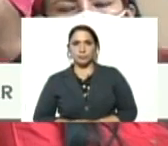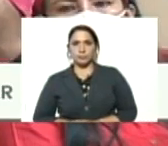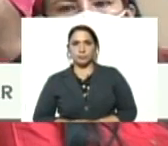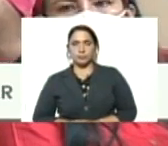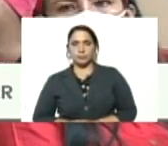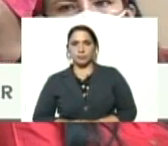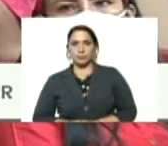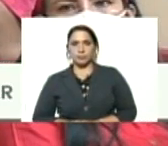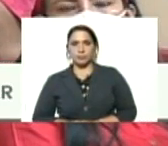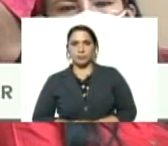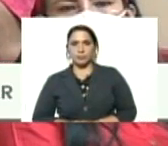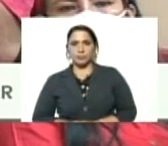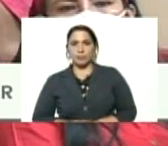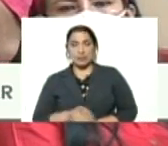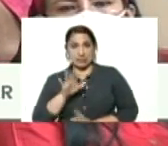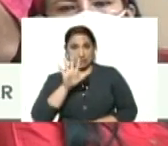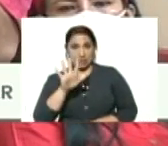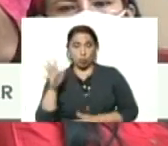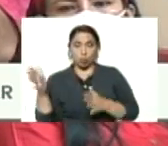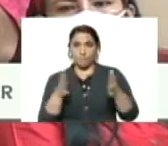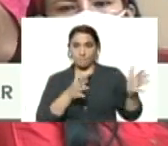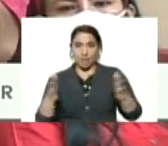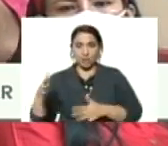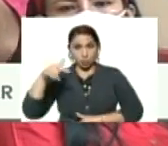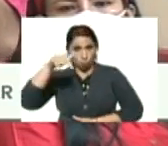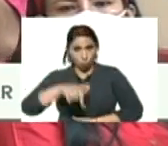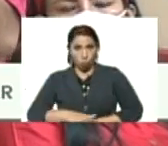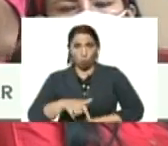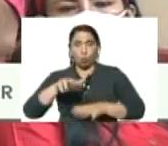los 5 de marzo, hoy 8 años,